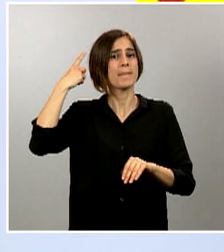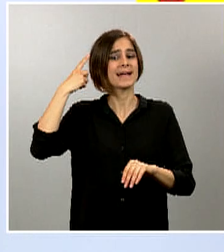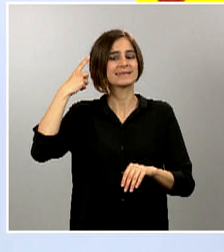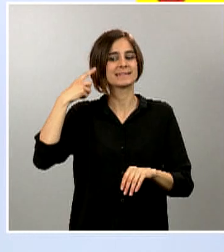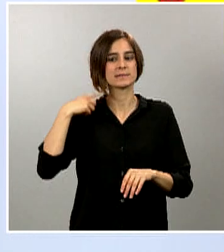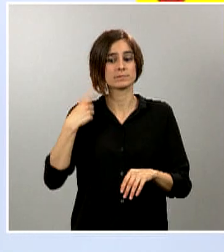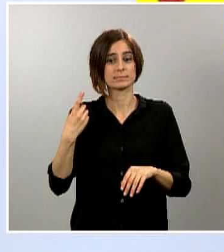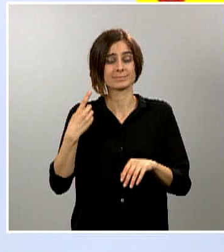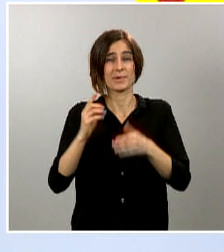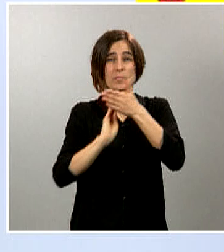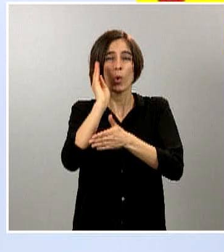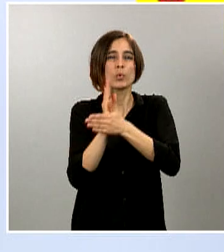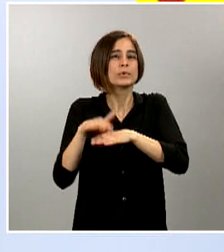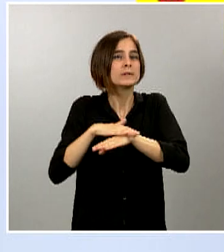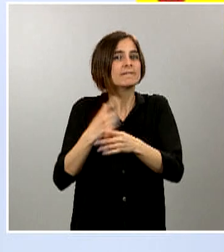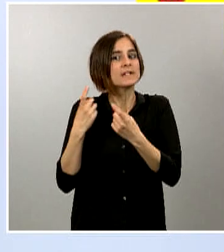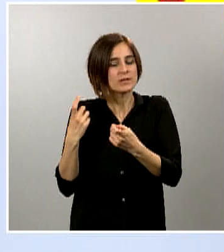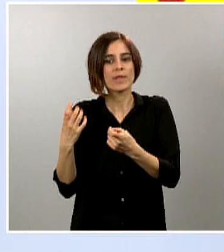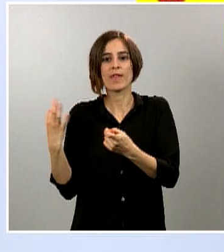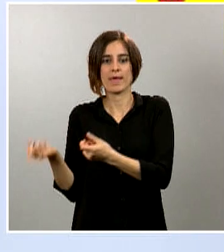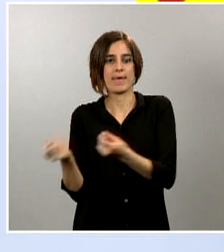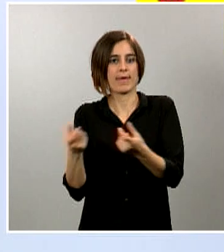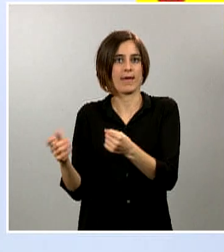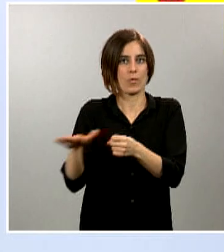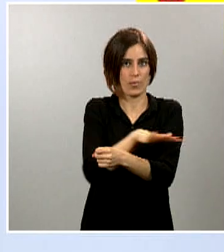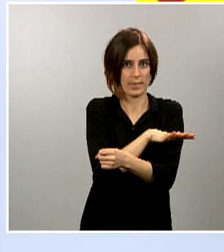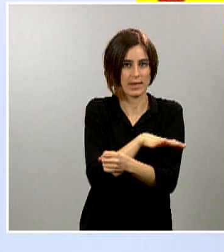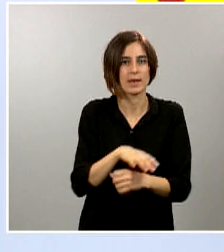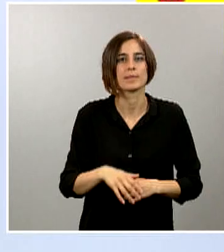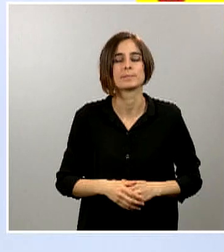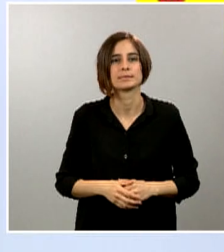se garantice. Por ello, celebro el compromiso